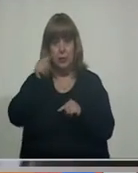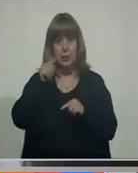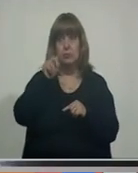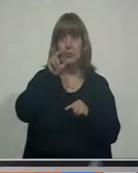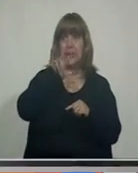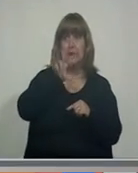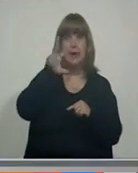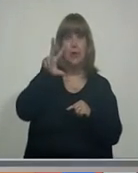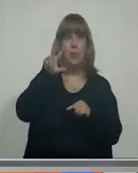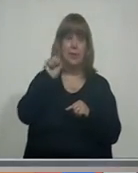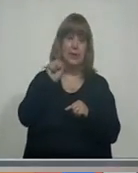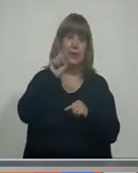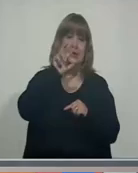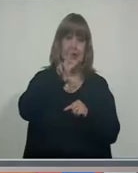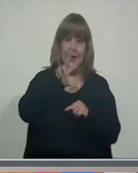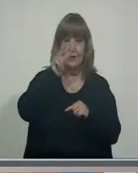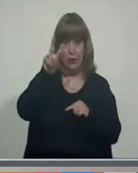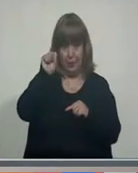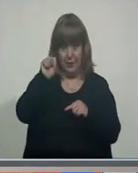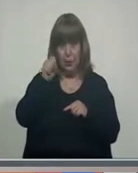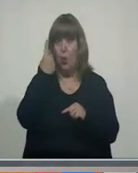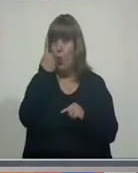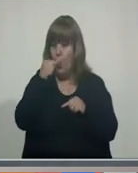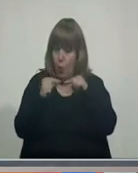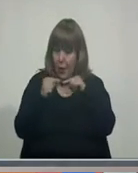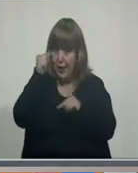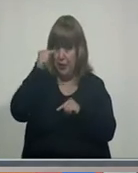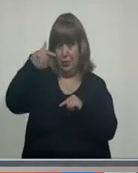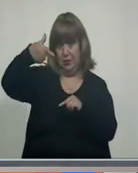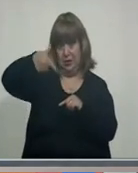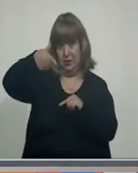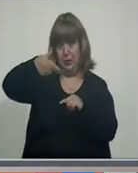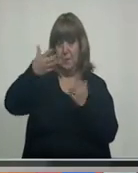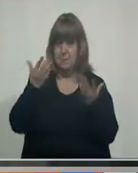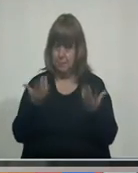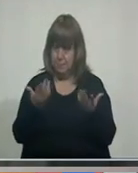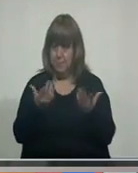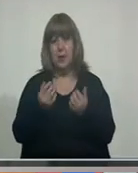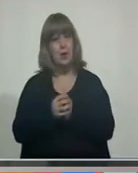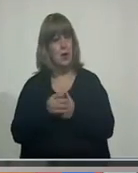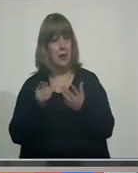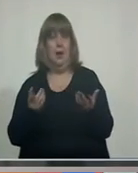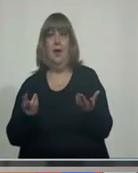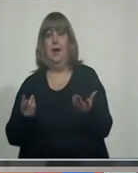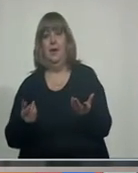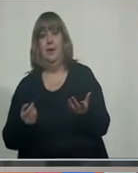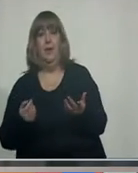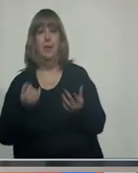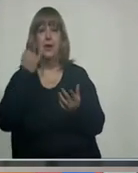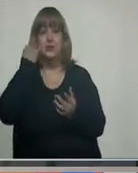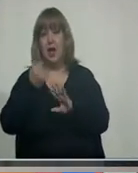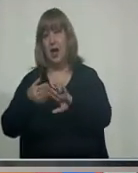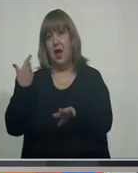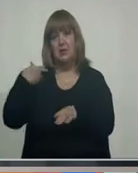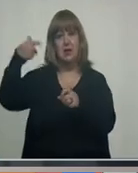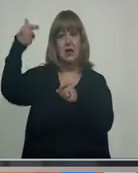32 pesos. Imposible. 32 pesos. Lo que pasa es que liberaron el mercado. Supuestamente iba a traer beneficio. Y no trajo